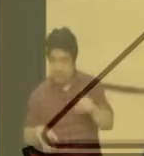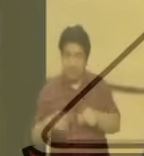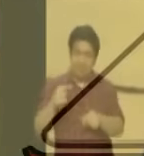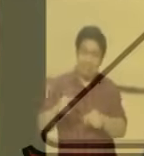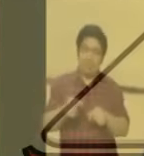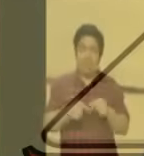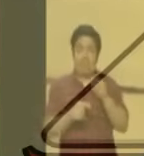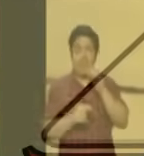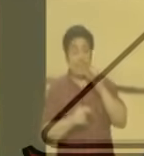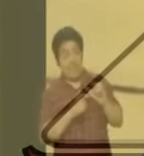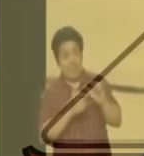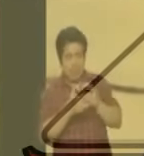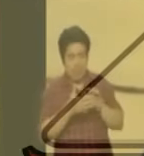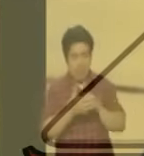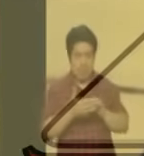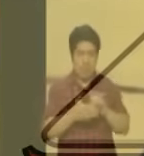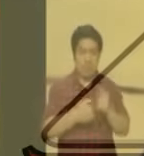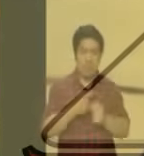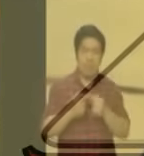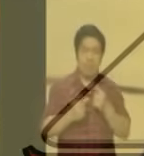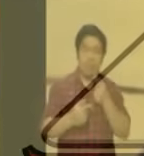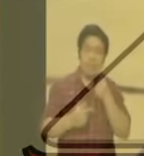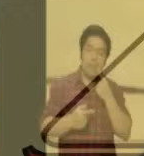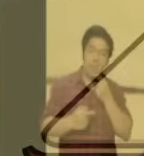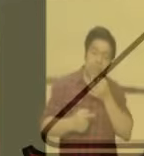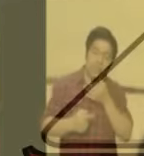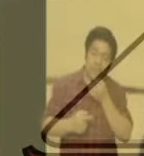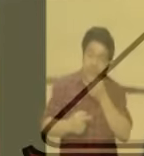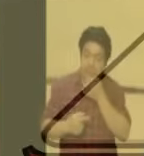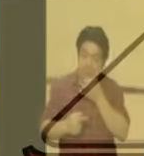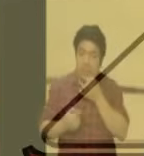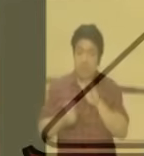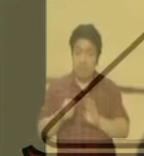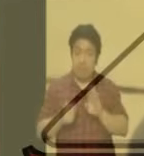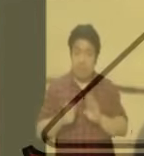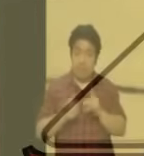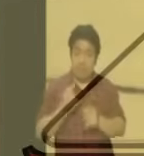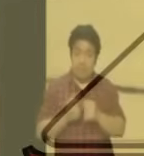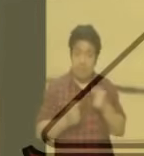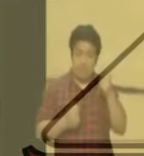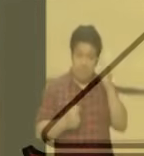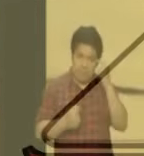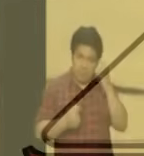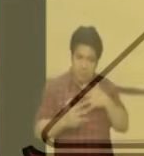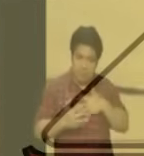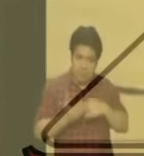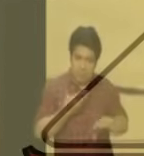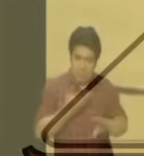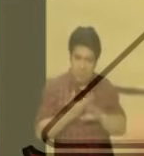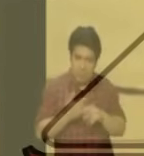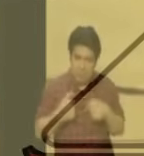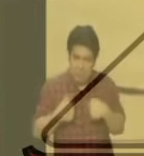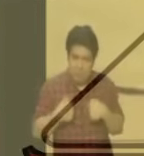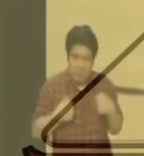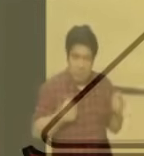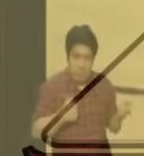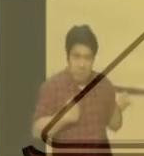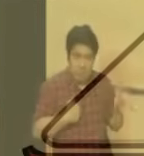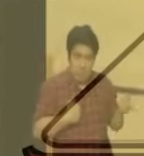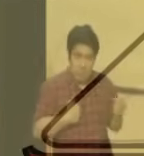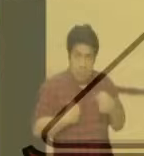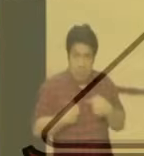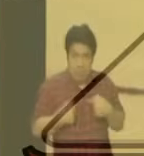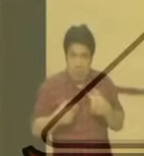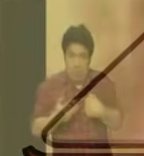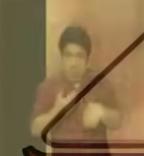leer los comentarios, pero hoy caí en la tentación y bueno, parece que en el video soy yo, están más enojados conmigo que con quien deberían estar. Exacto. Pero